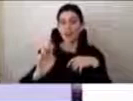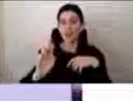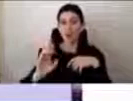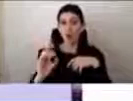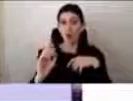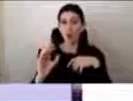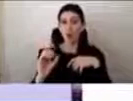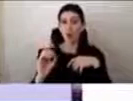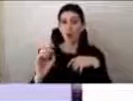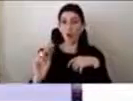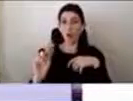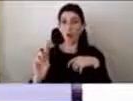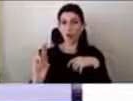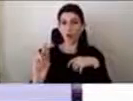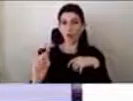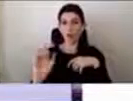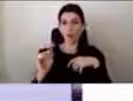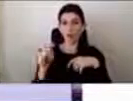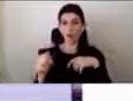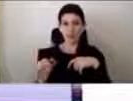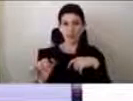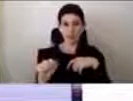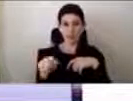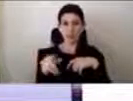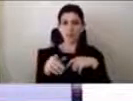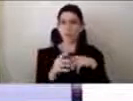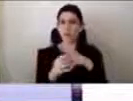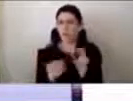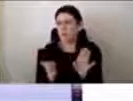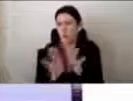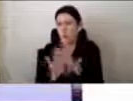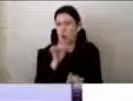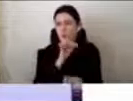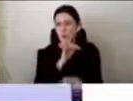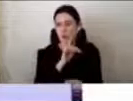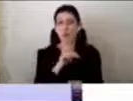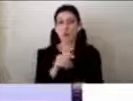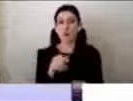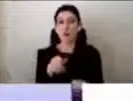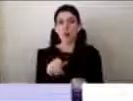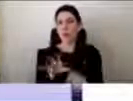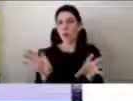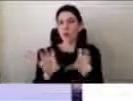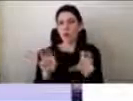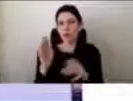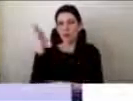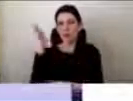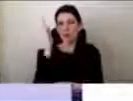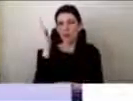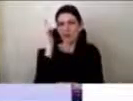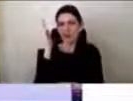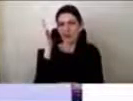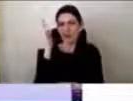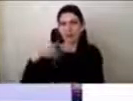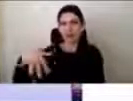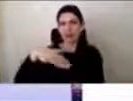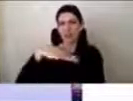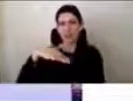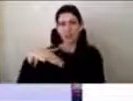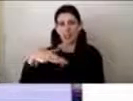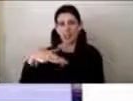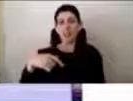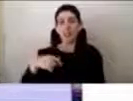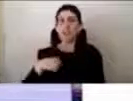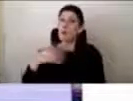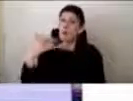Ahora, para cerrar esta primera parte introductoria de aspectos básicos generales de neurociencia, es muy importante tener presente que